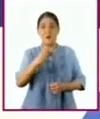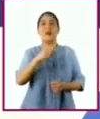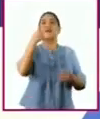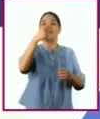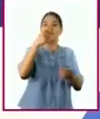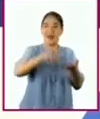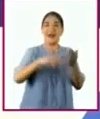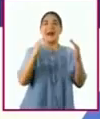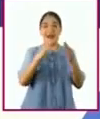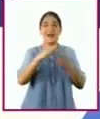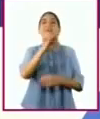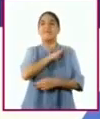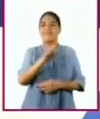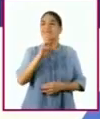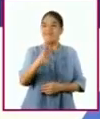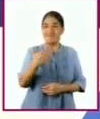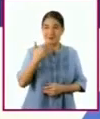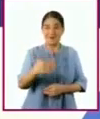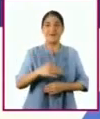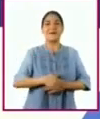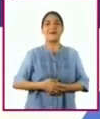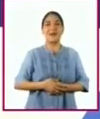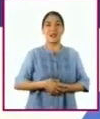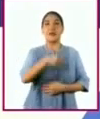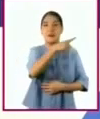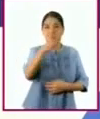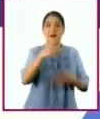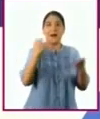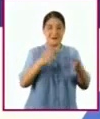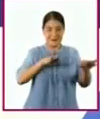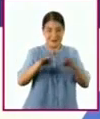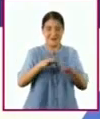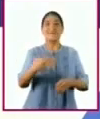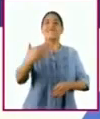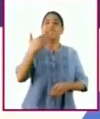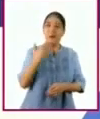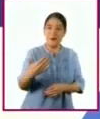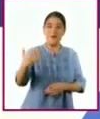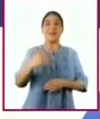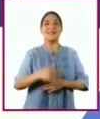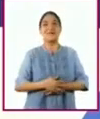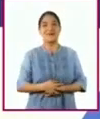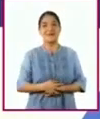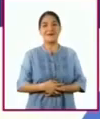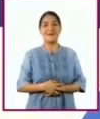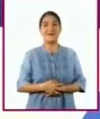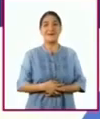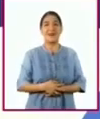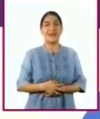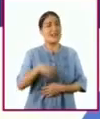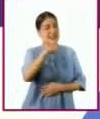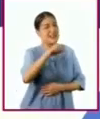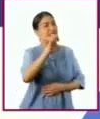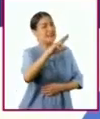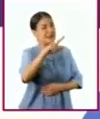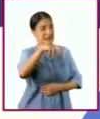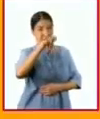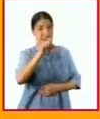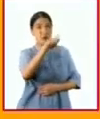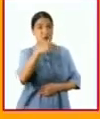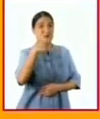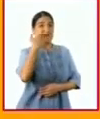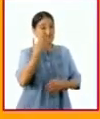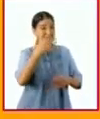hicieron. Han hecho un trabajo excepcional. Enrique, ¿te gusta armar